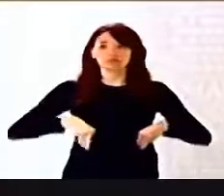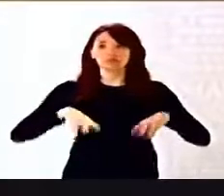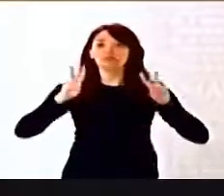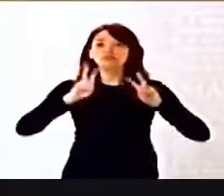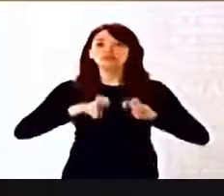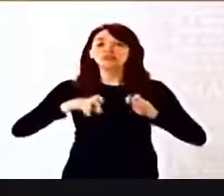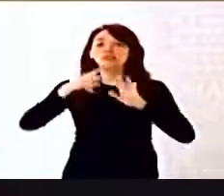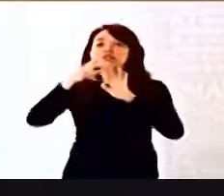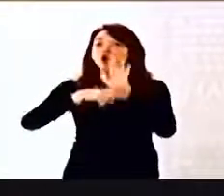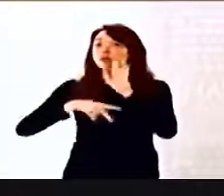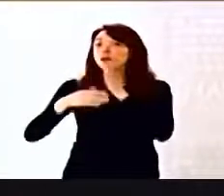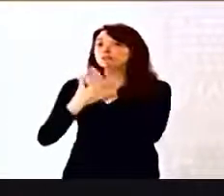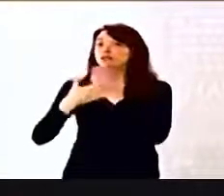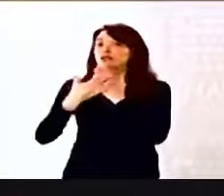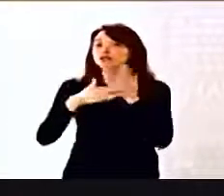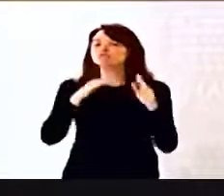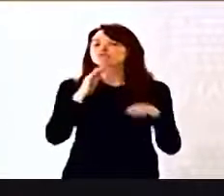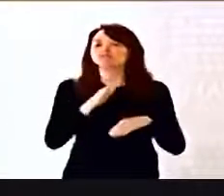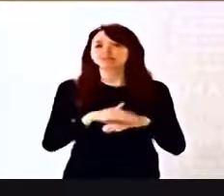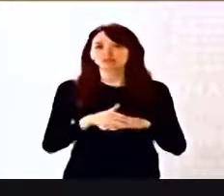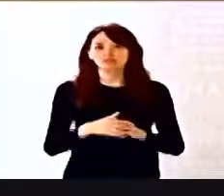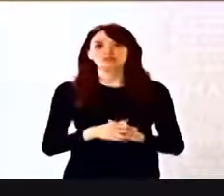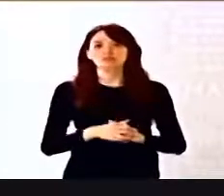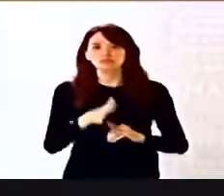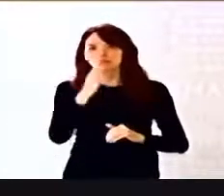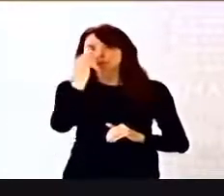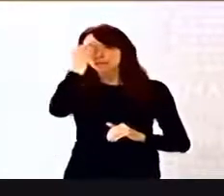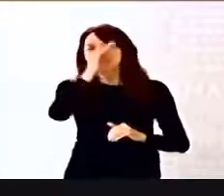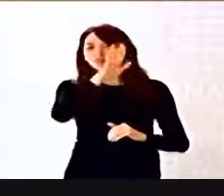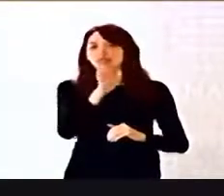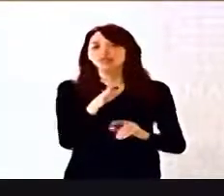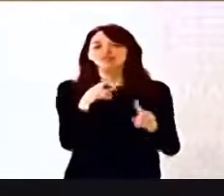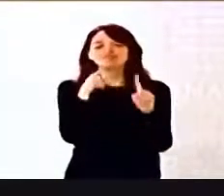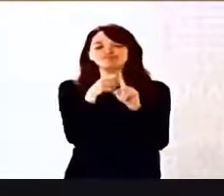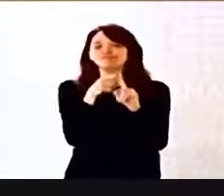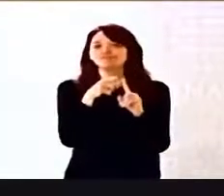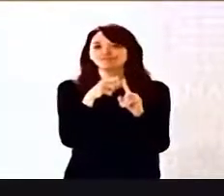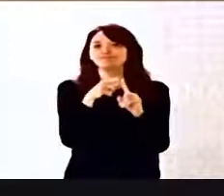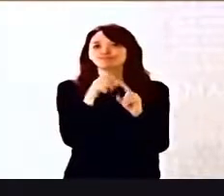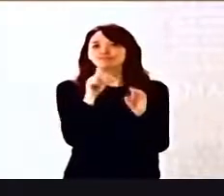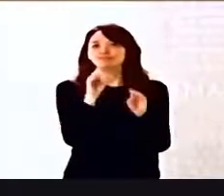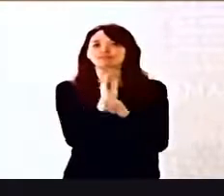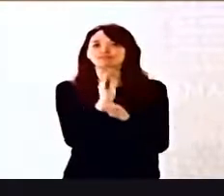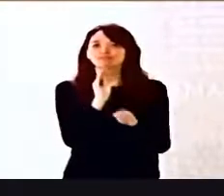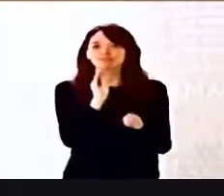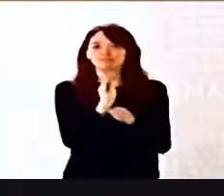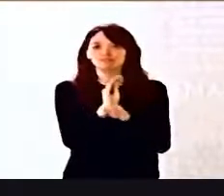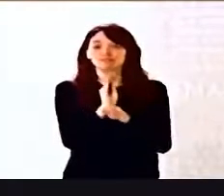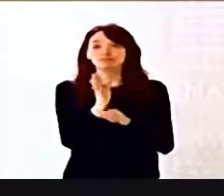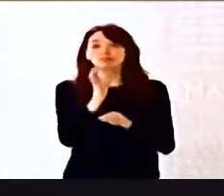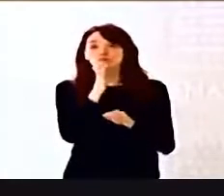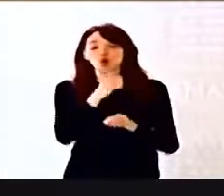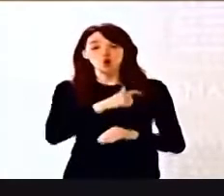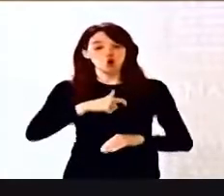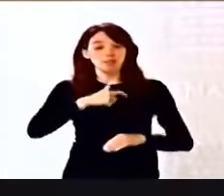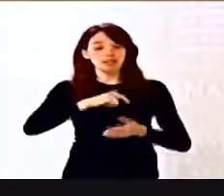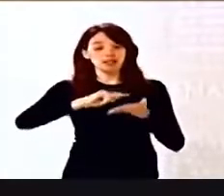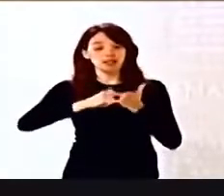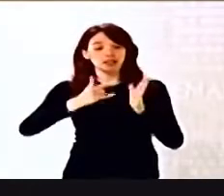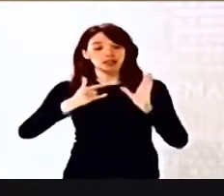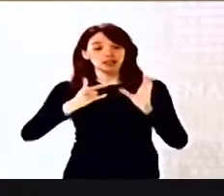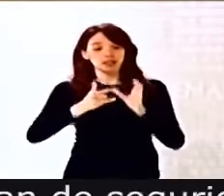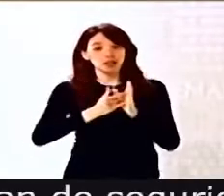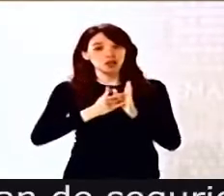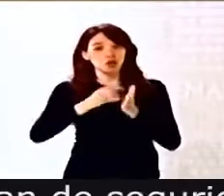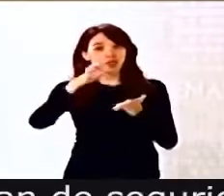del juego porque nos parecían que eran de seguridad. El que lo haya hecho un comité técnico como el Centro de Alertas